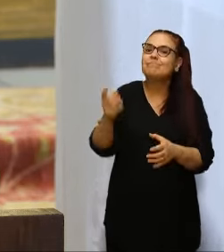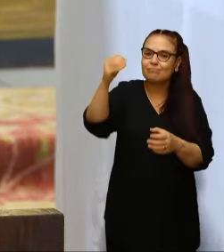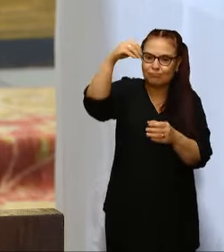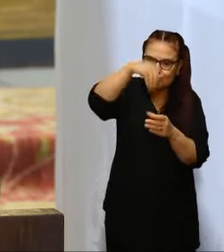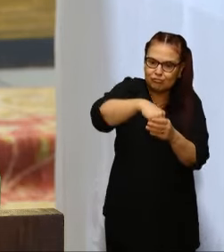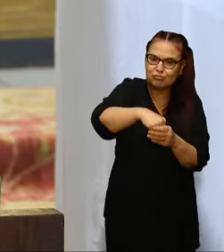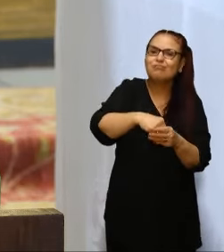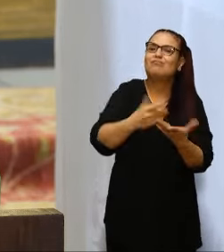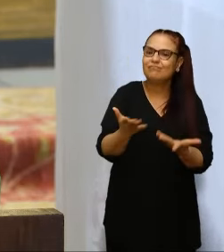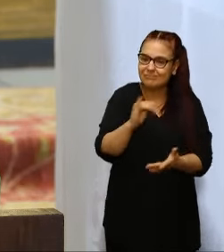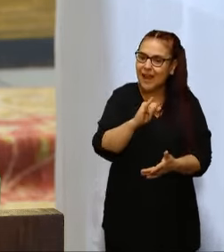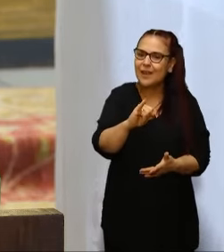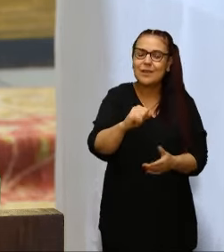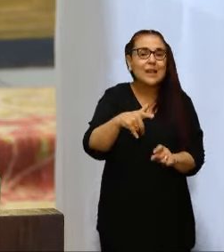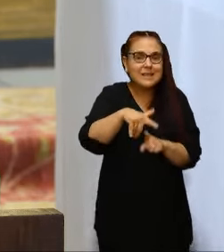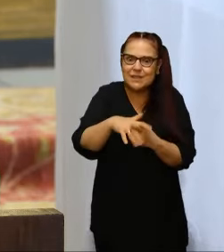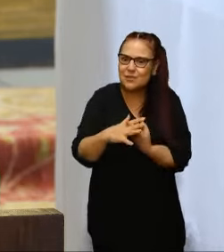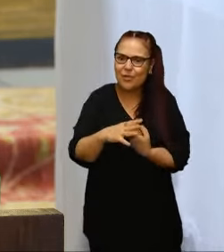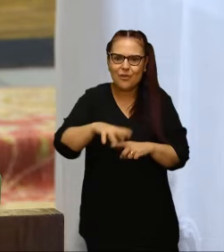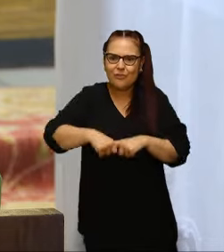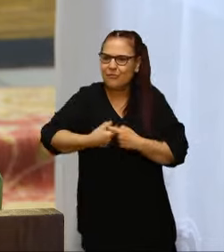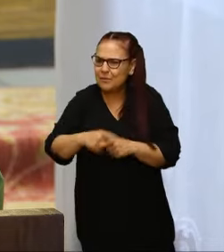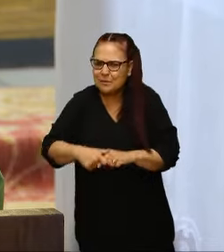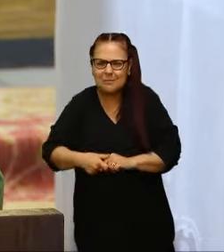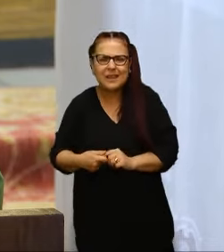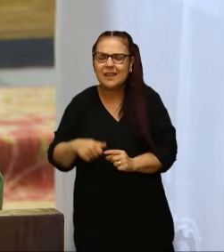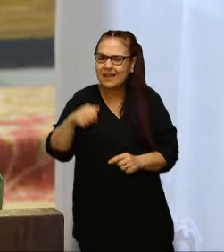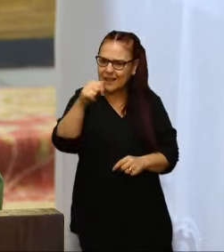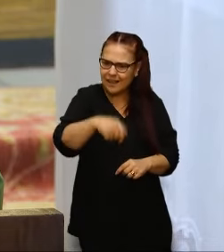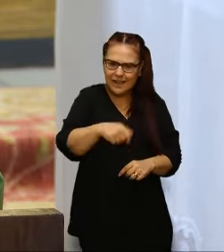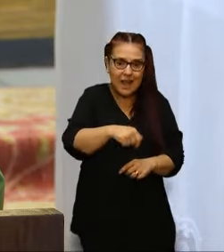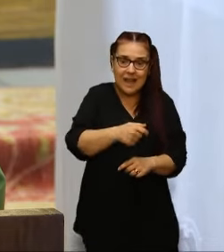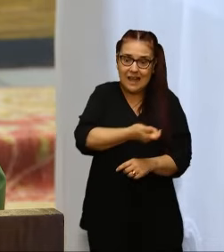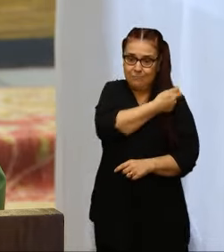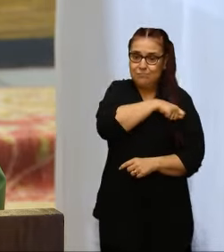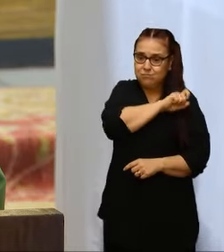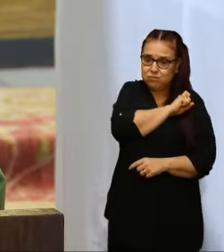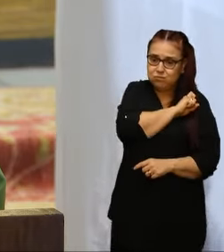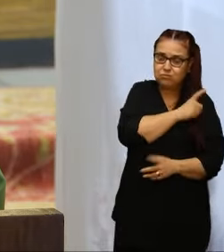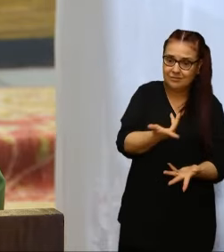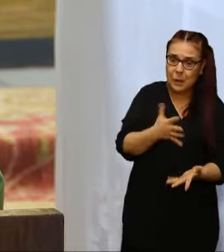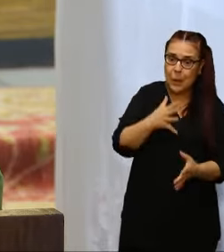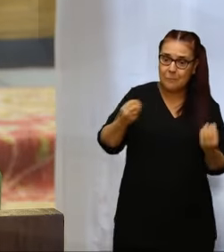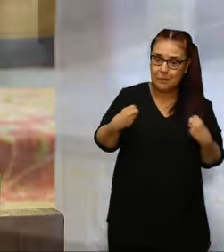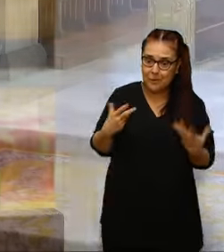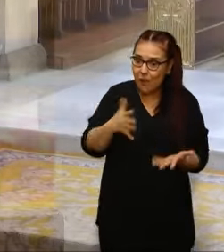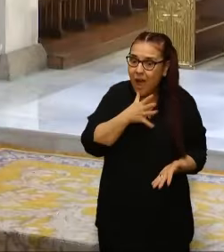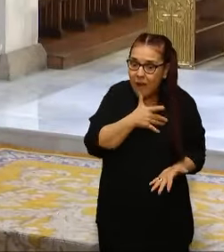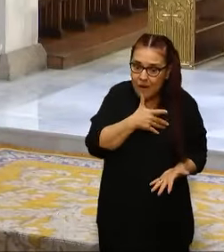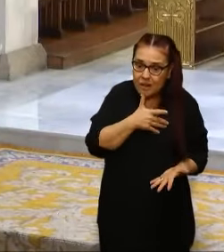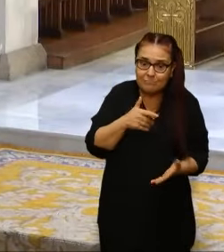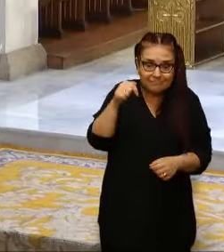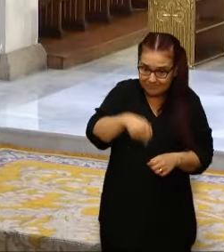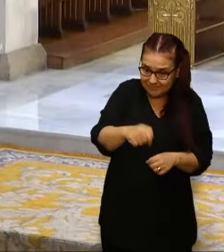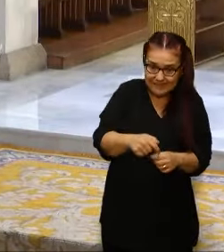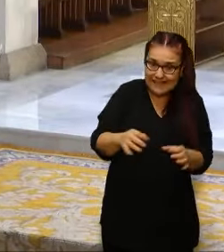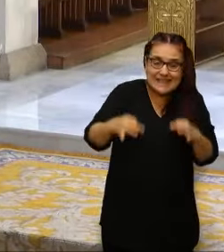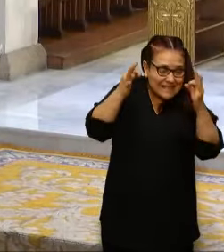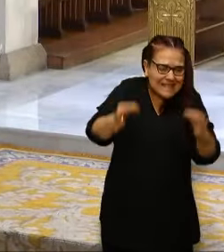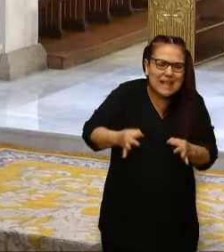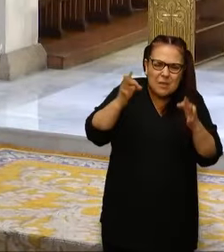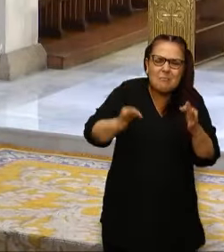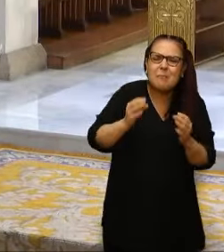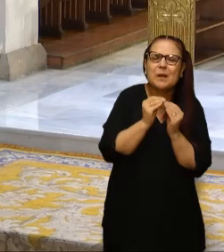la situación familiar, en lo que pasa en este país, en lo que estamos viviendo ahora, está siempre a nuestro